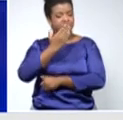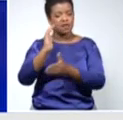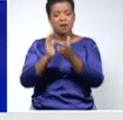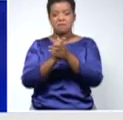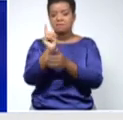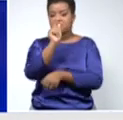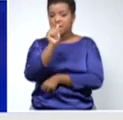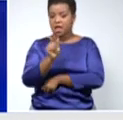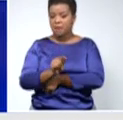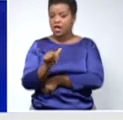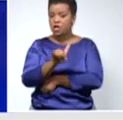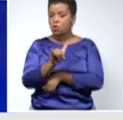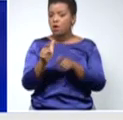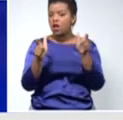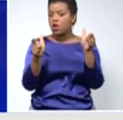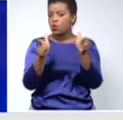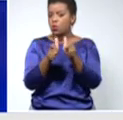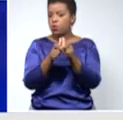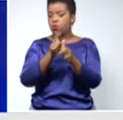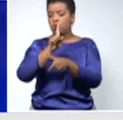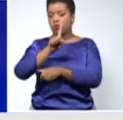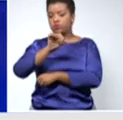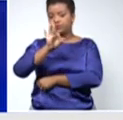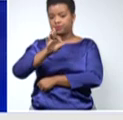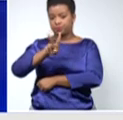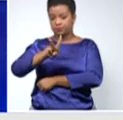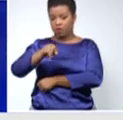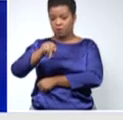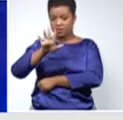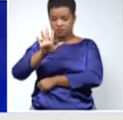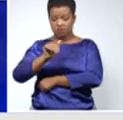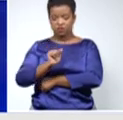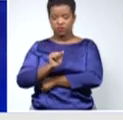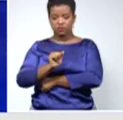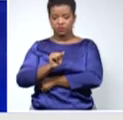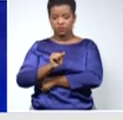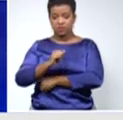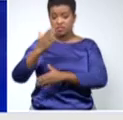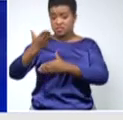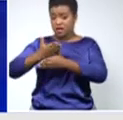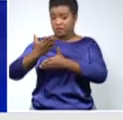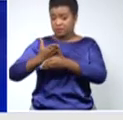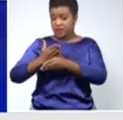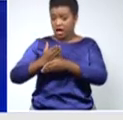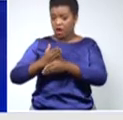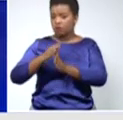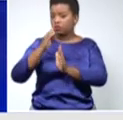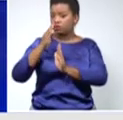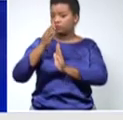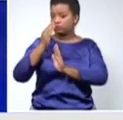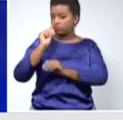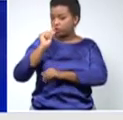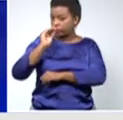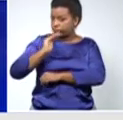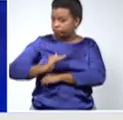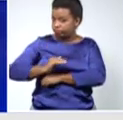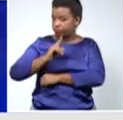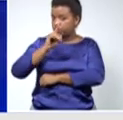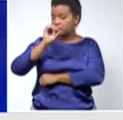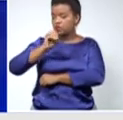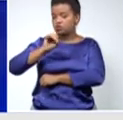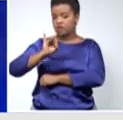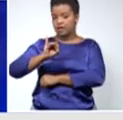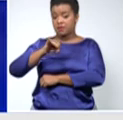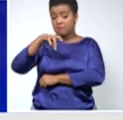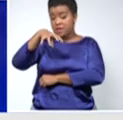disminuye también a 182,5, Santiago disminuye a 107, Pinar del Río incrementa a